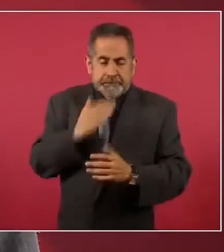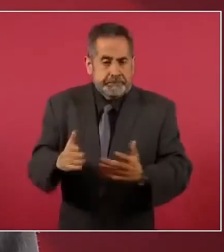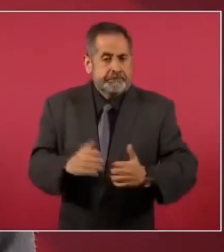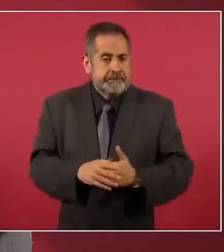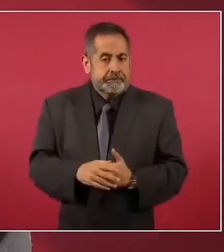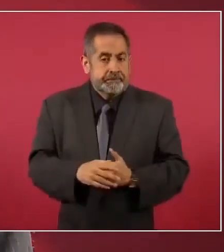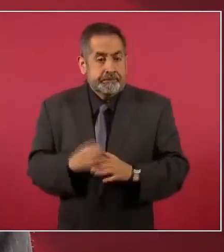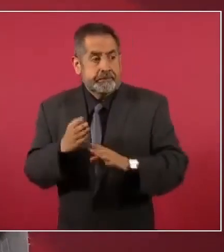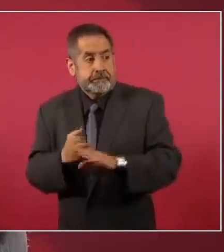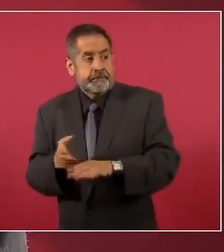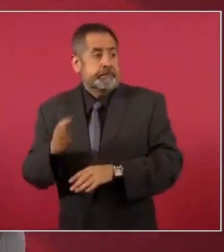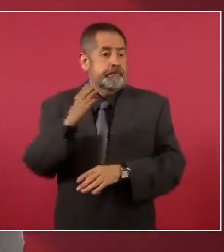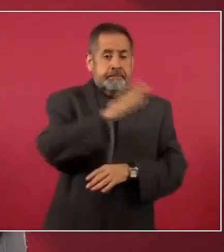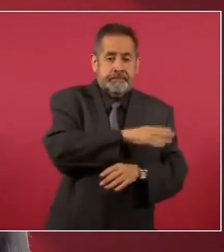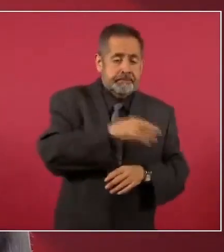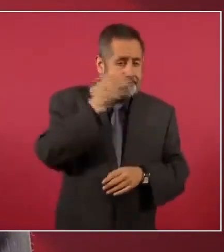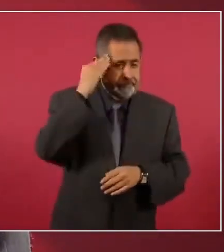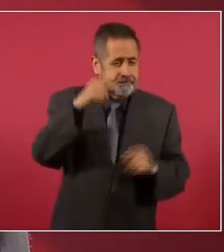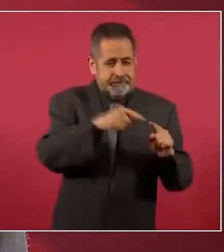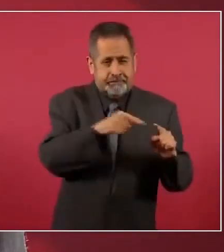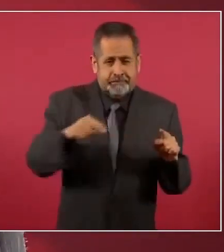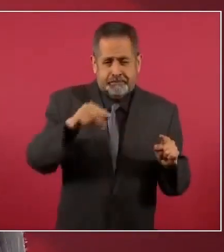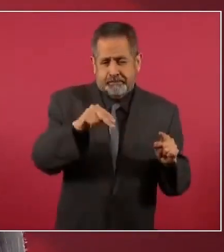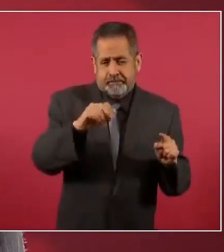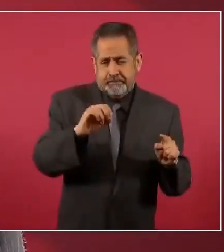la hubo durante todo el periodo neoliberal.